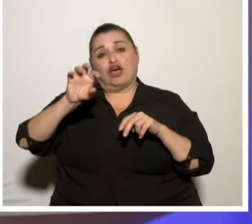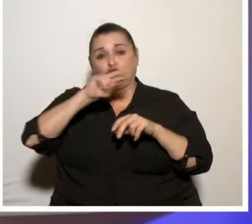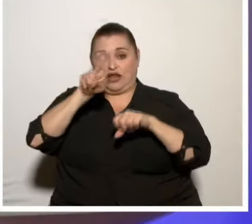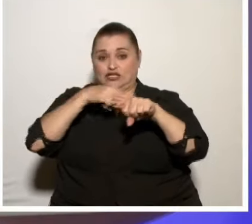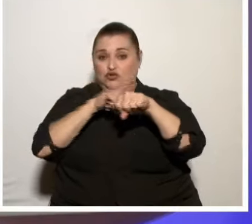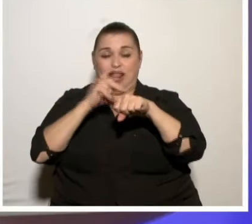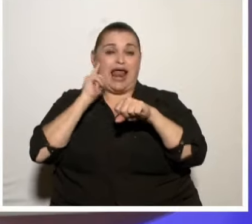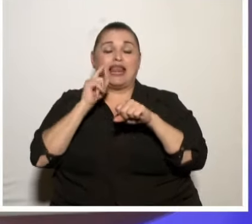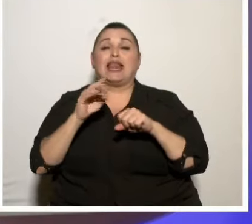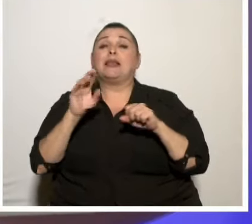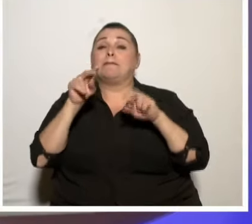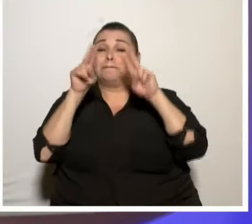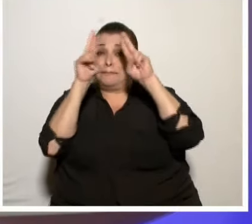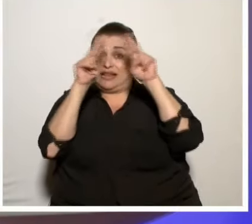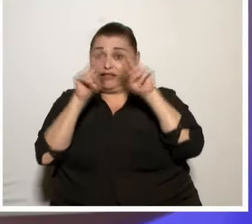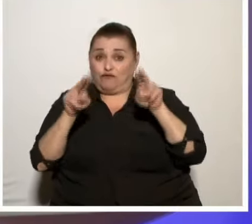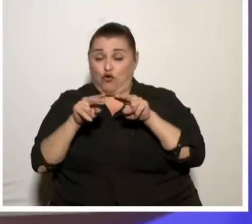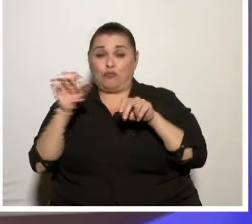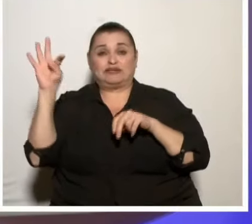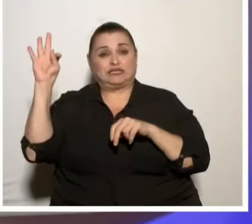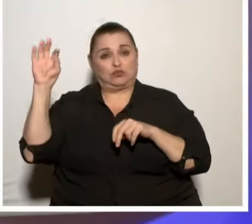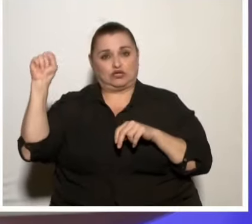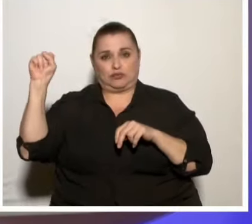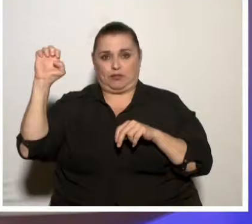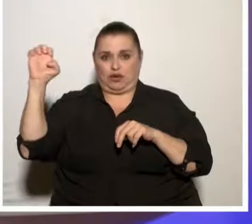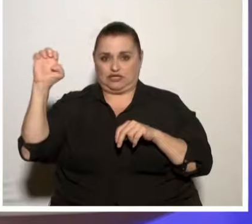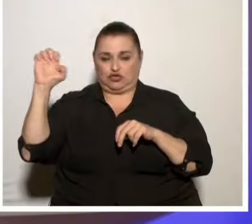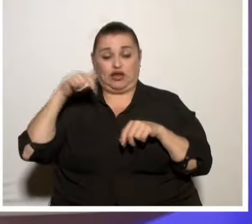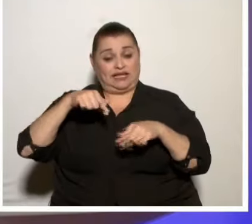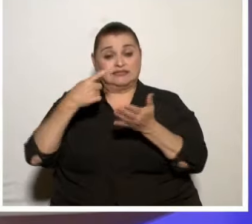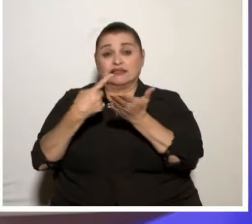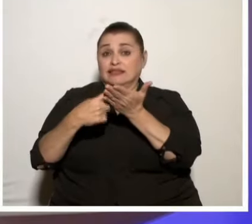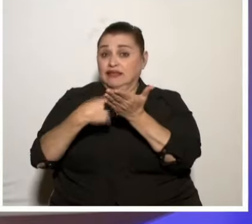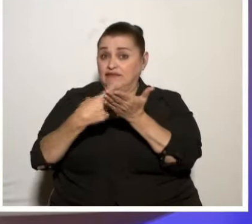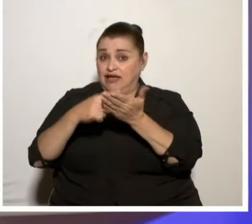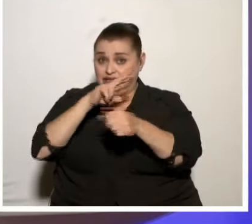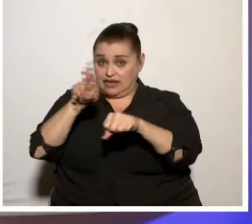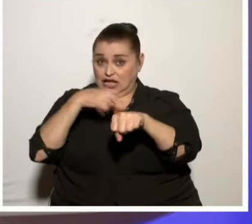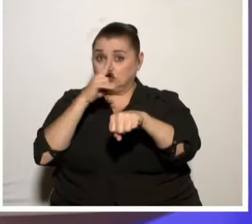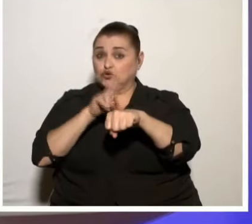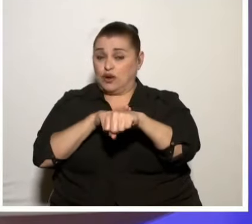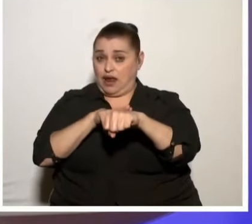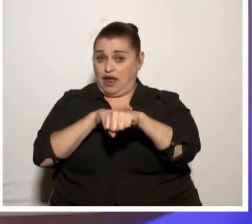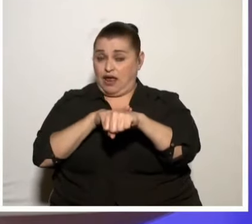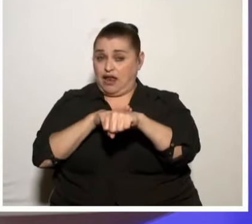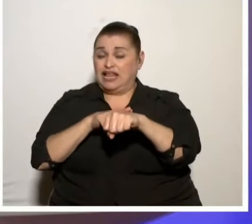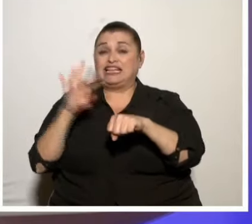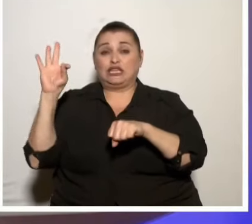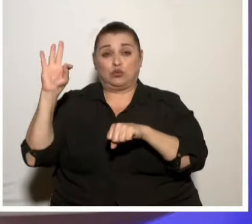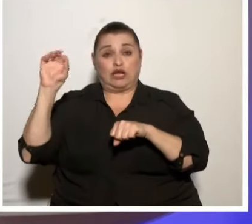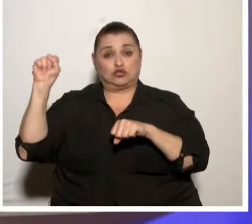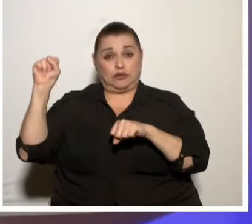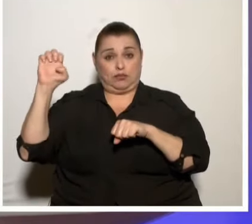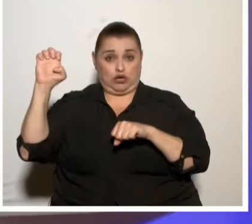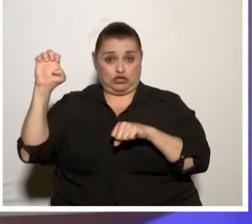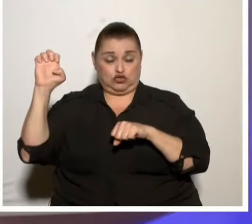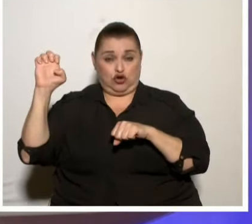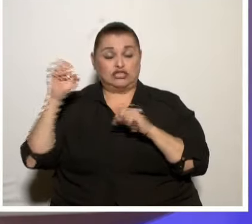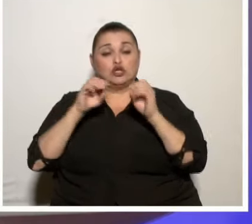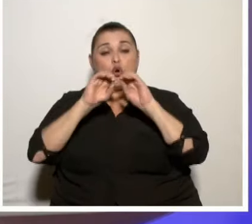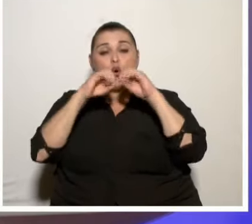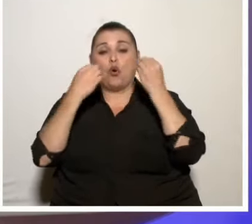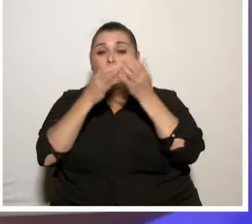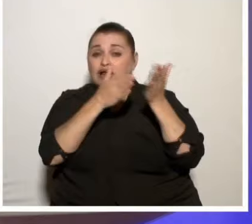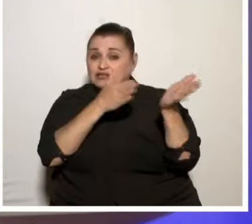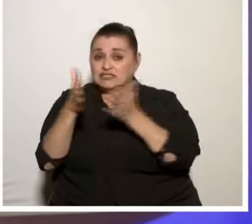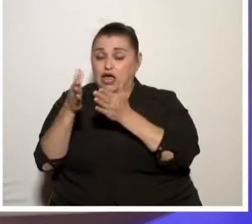plataformas digitales del Tribunal Supremo de Elecciones. Este debate nacional, el debate del Tribunal Supremo de Elecciones, fue organizado por